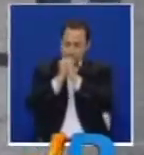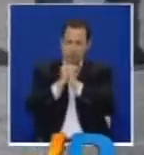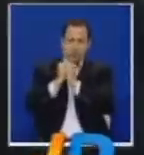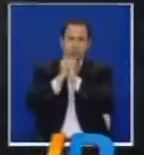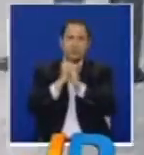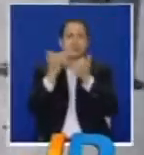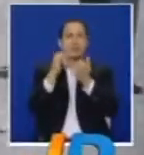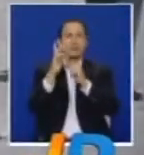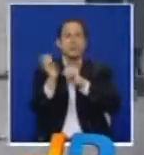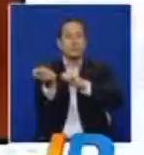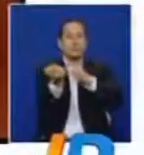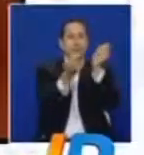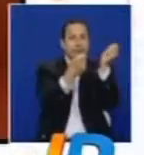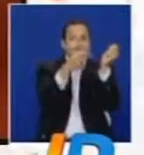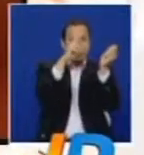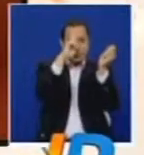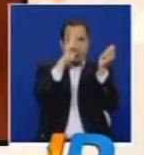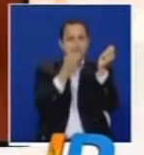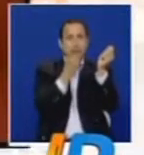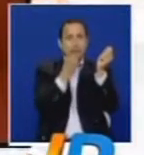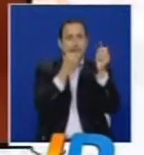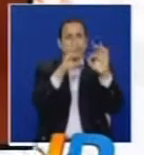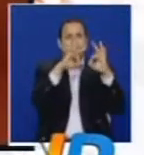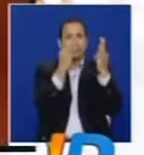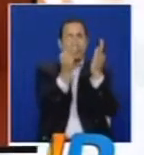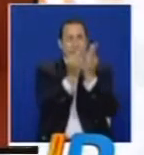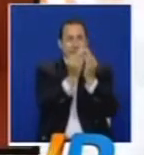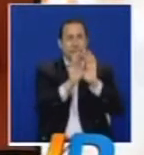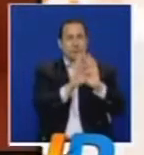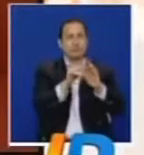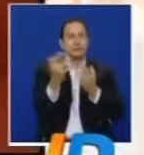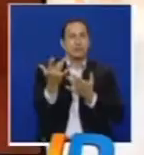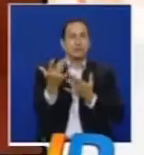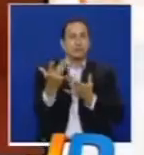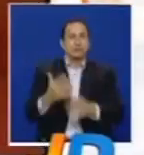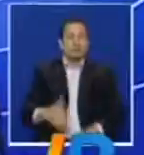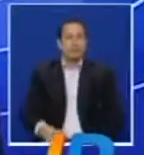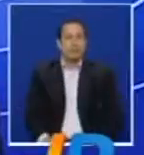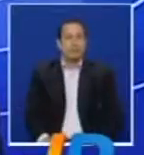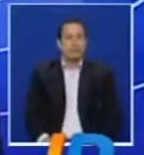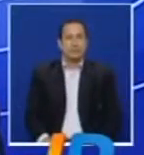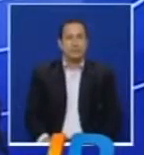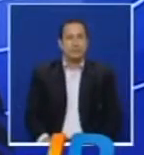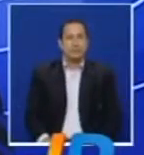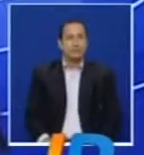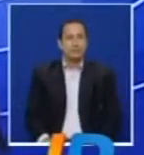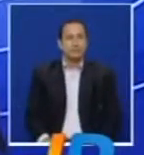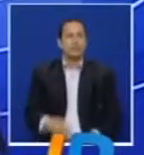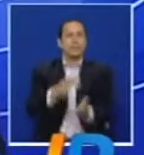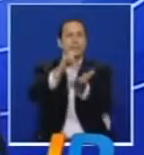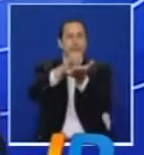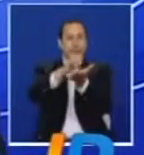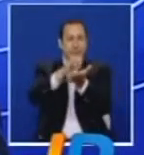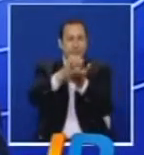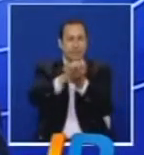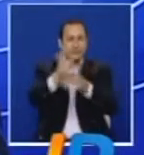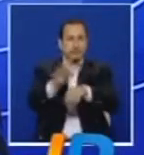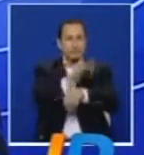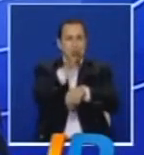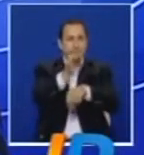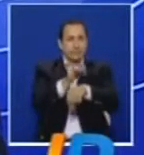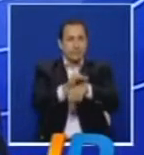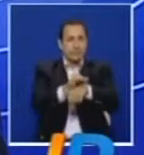repatriación del líder religioso que es esperado por su familia en República Dominicana. Justamente a esta hora se produce la